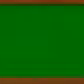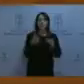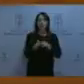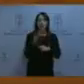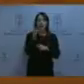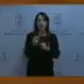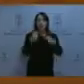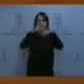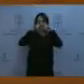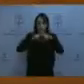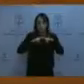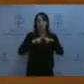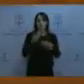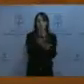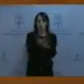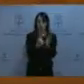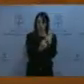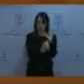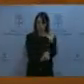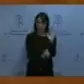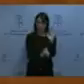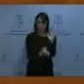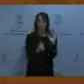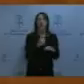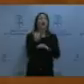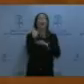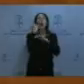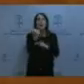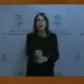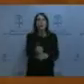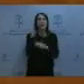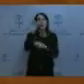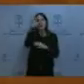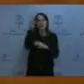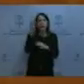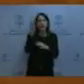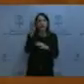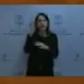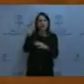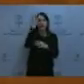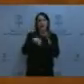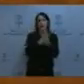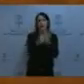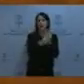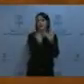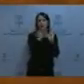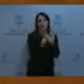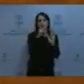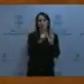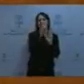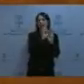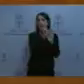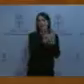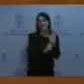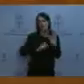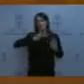esta proposición, se ve reforzado nuestro criterio de que no es necesaria esta ley. Numerosos artículos